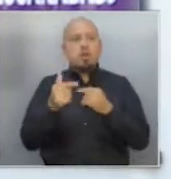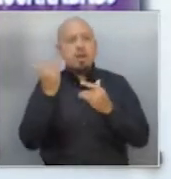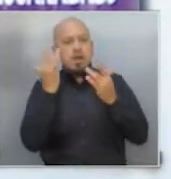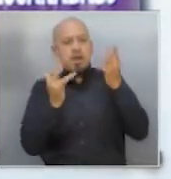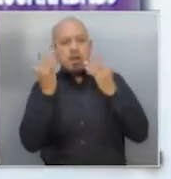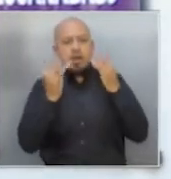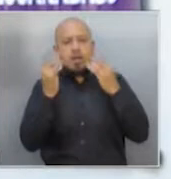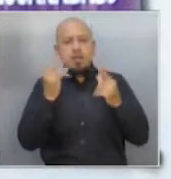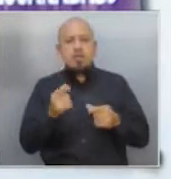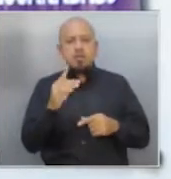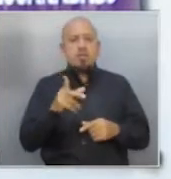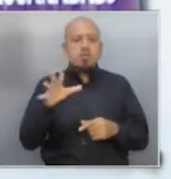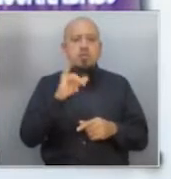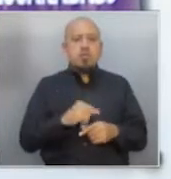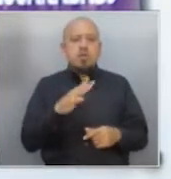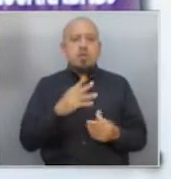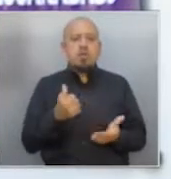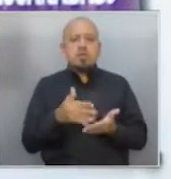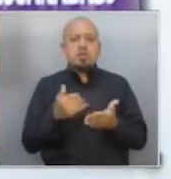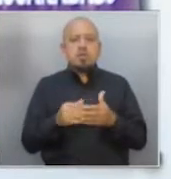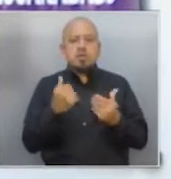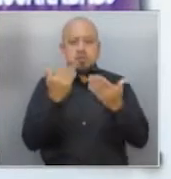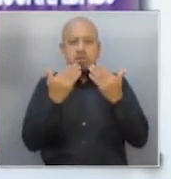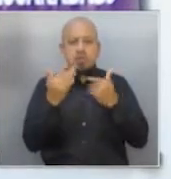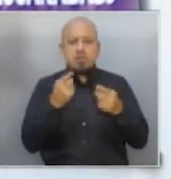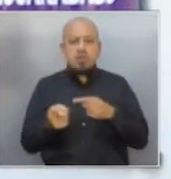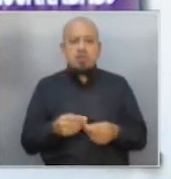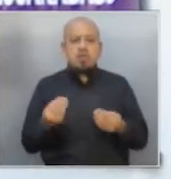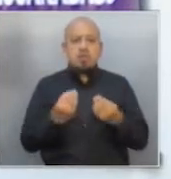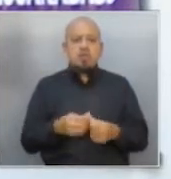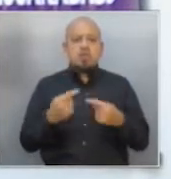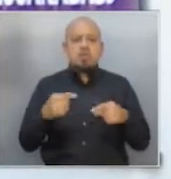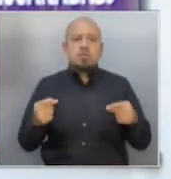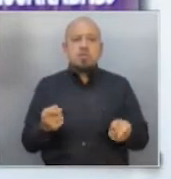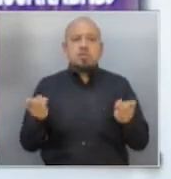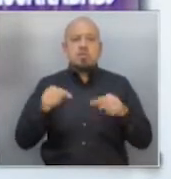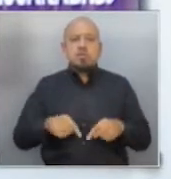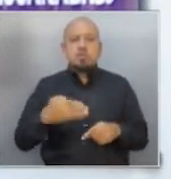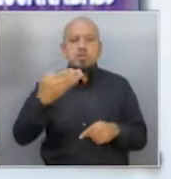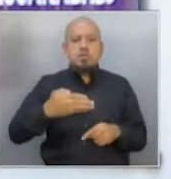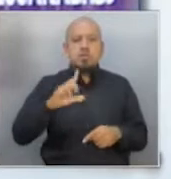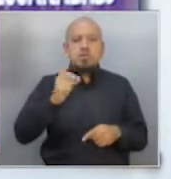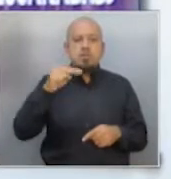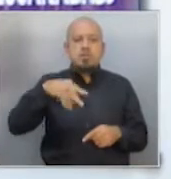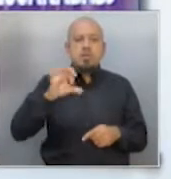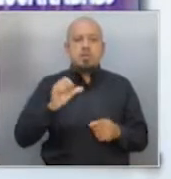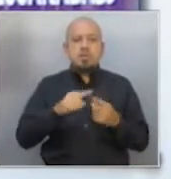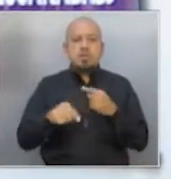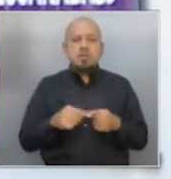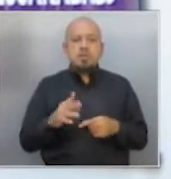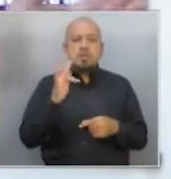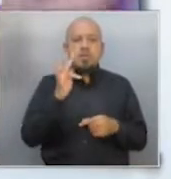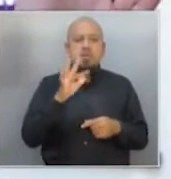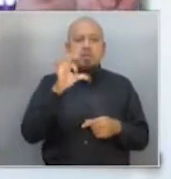que la vorágine del día a día desecha? Para hablar de estas cuestiones y muchas cosas más, nos vinimos al Museo Blanes para que nos reciba Fernando